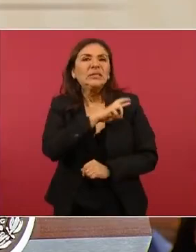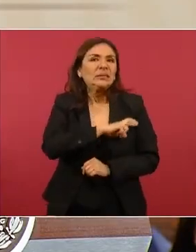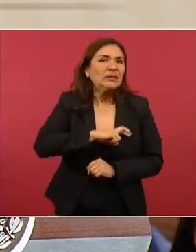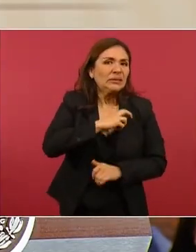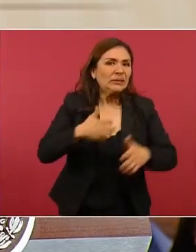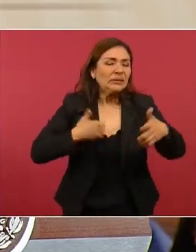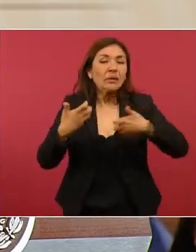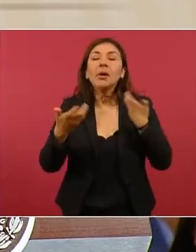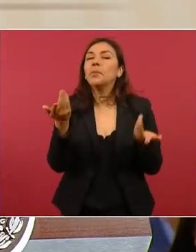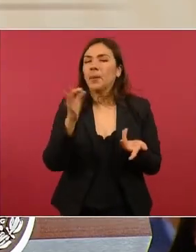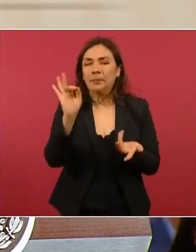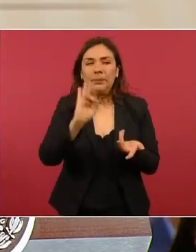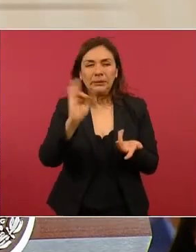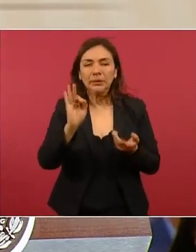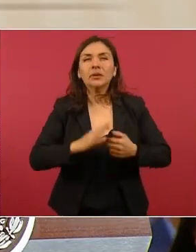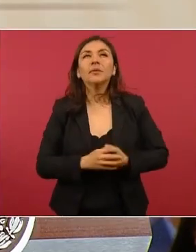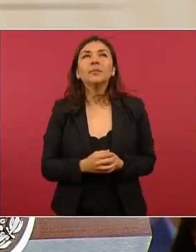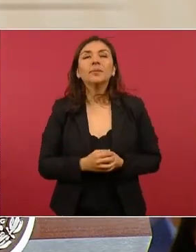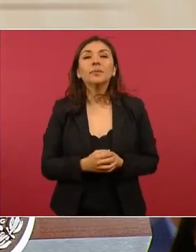Si no existiera